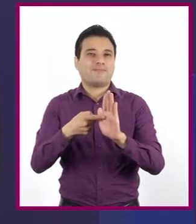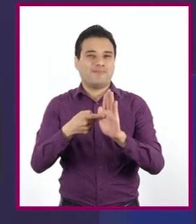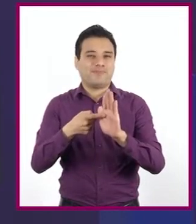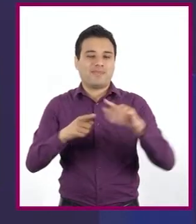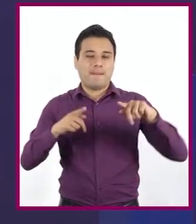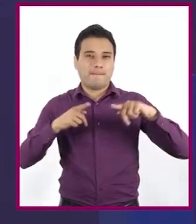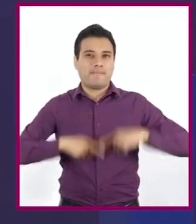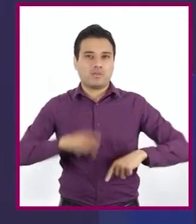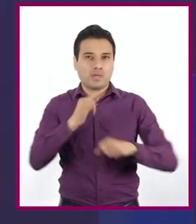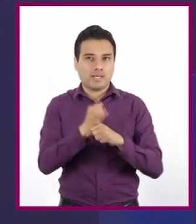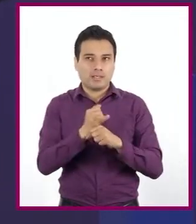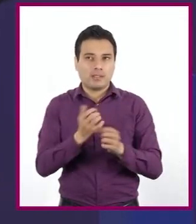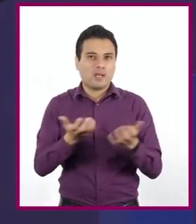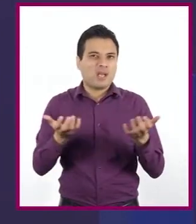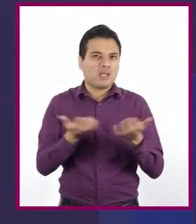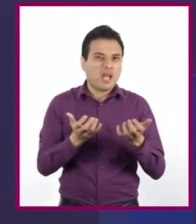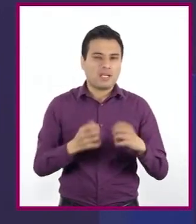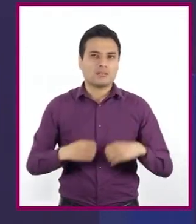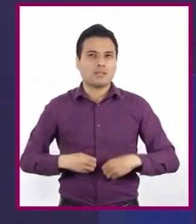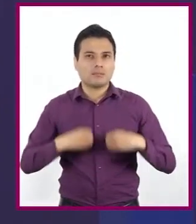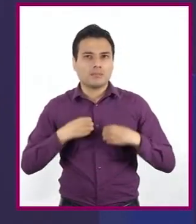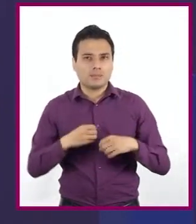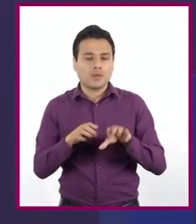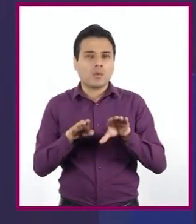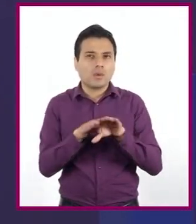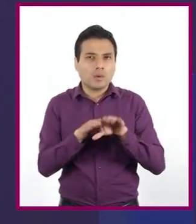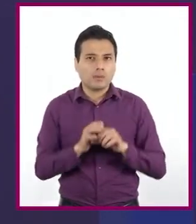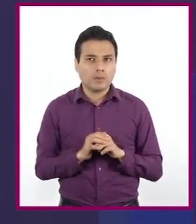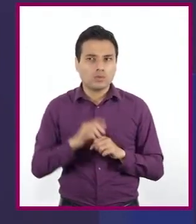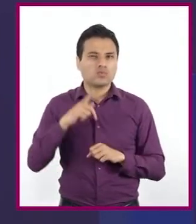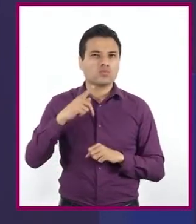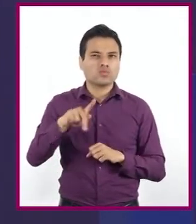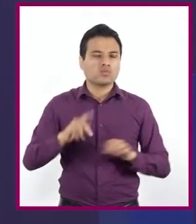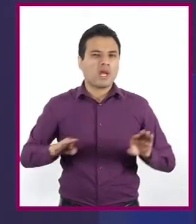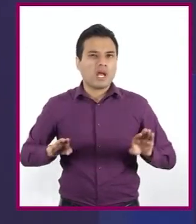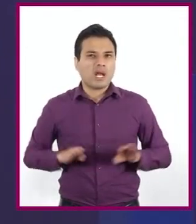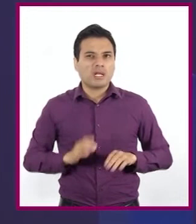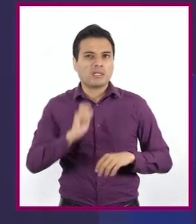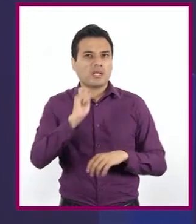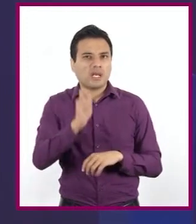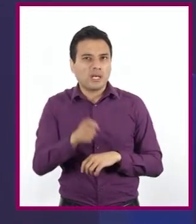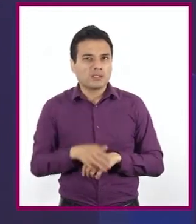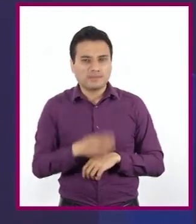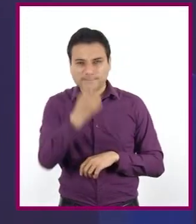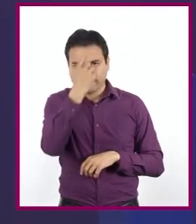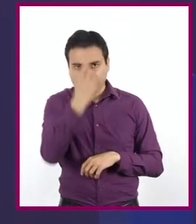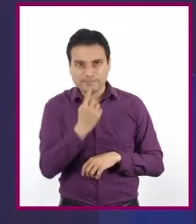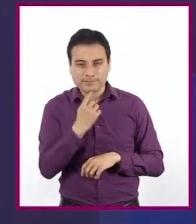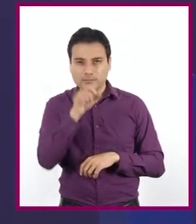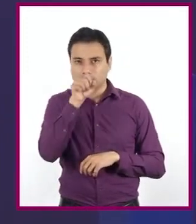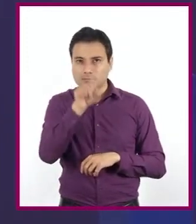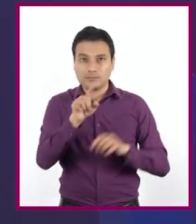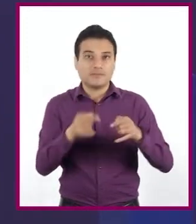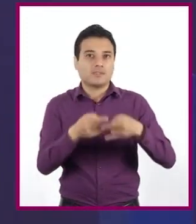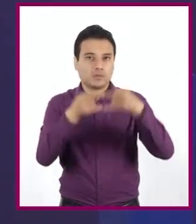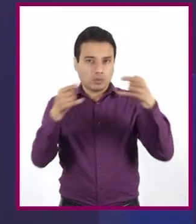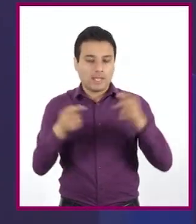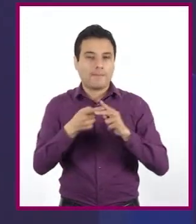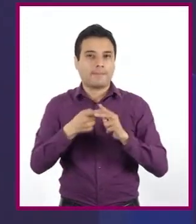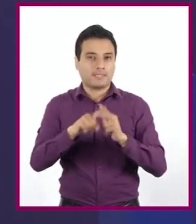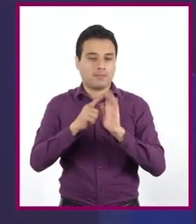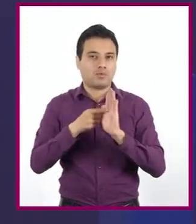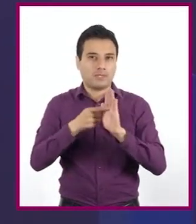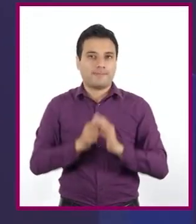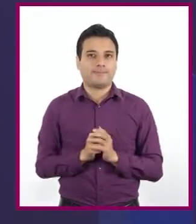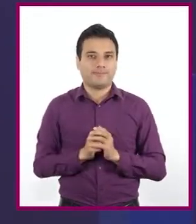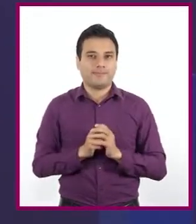qué hacen, cómo viven, qué particularidades tienen y da el panorama de lo que sucede. Nos da